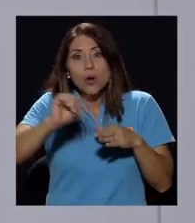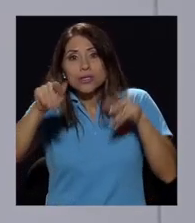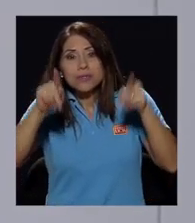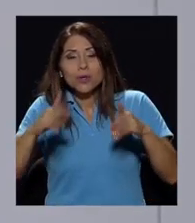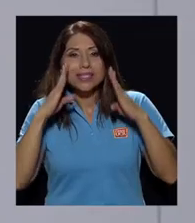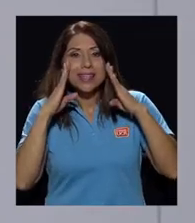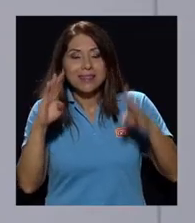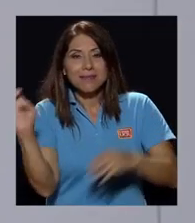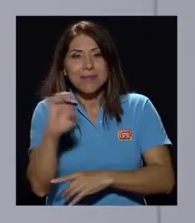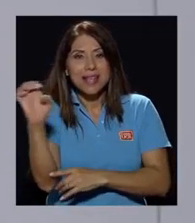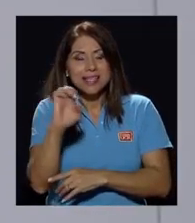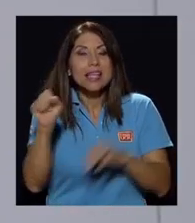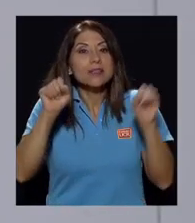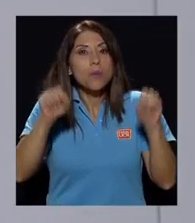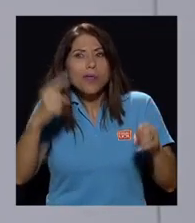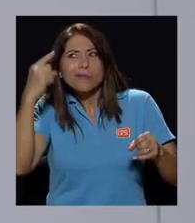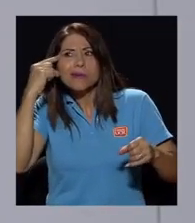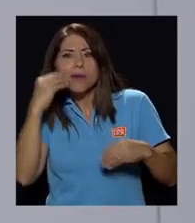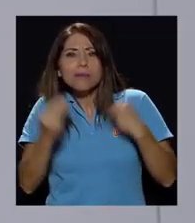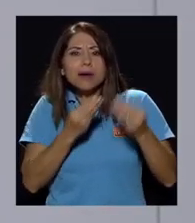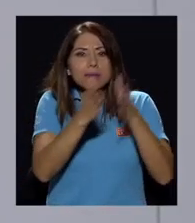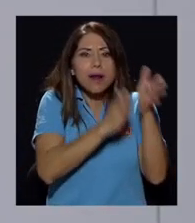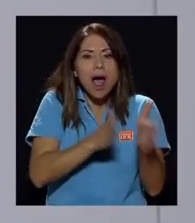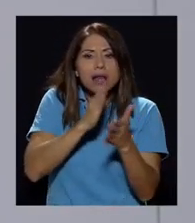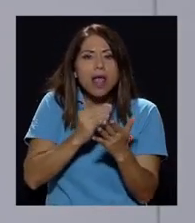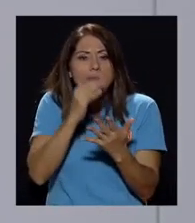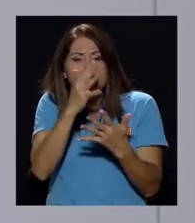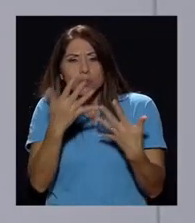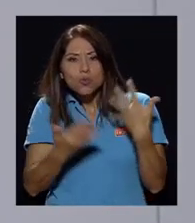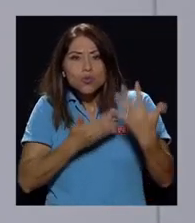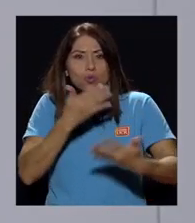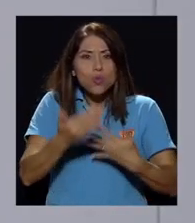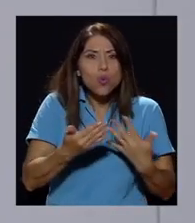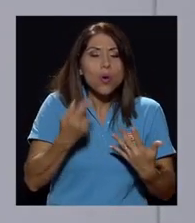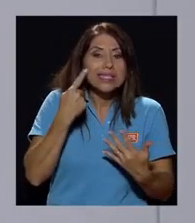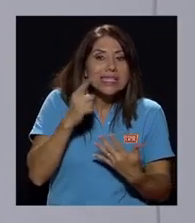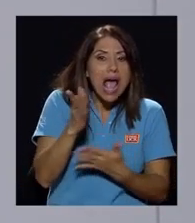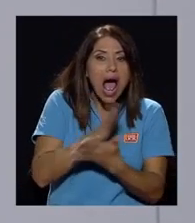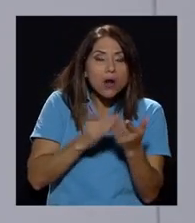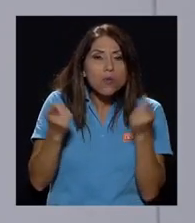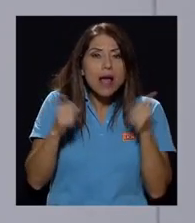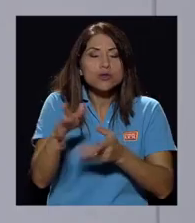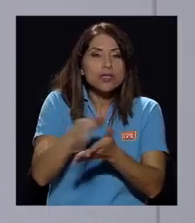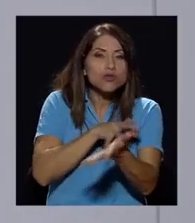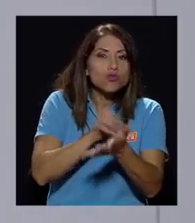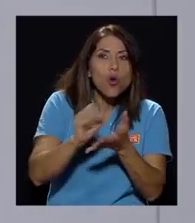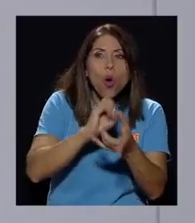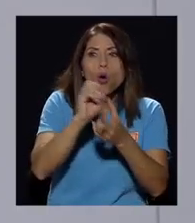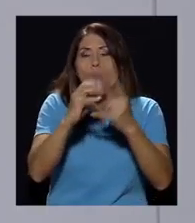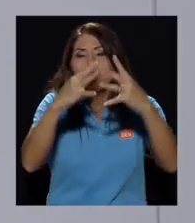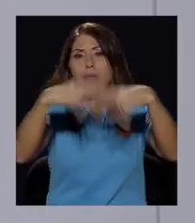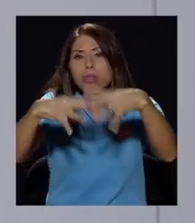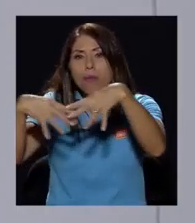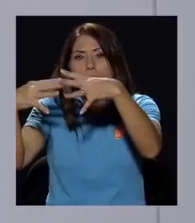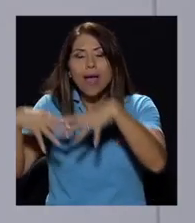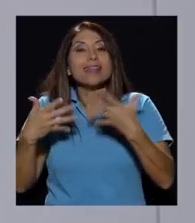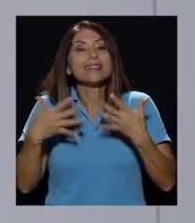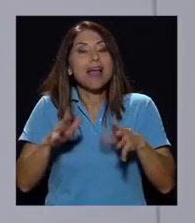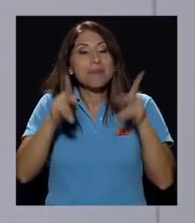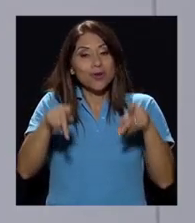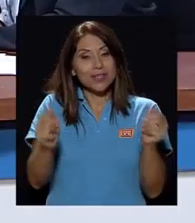pueden empezar a planear a dónde se y si fuera un terremoto que causó destrucción causó daños ya pueden